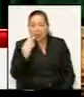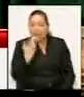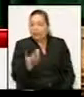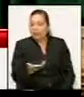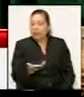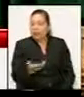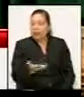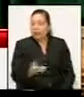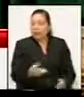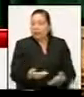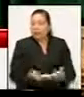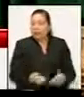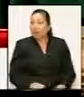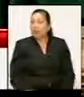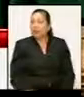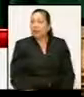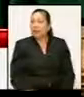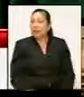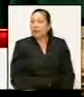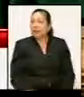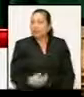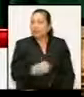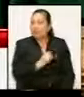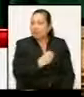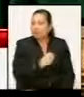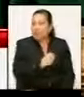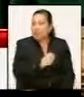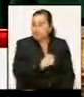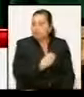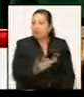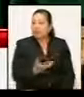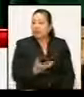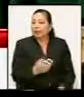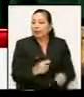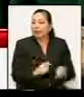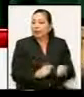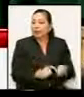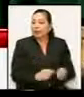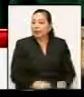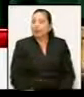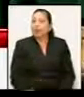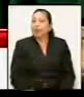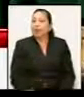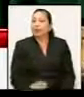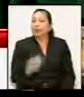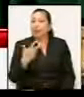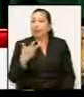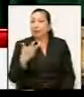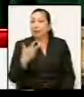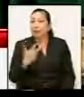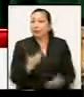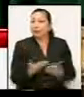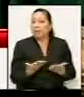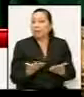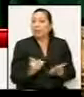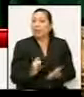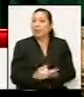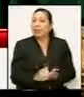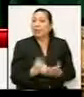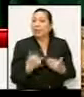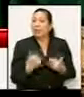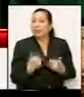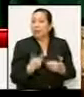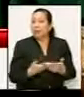produce vísceras como el hígado, el corazón, y produce sangre. Esos tres productos son los productos que